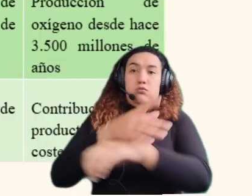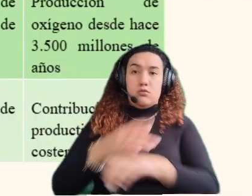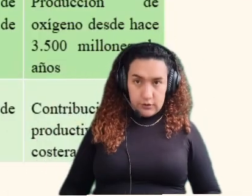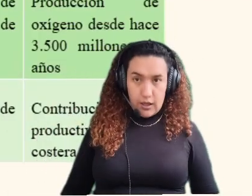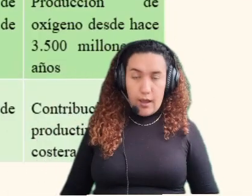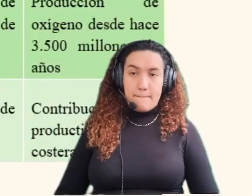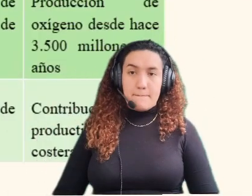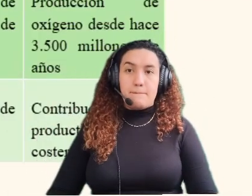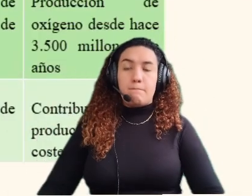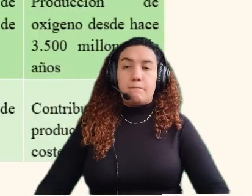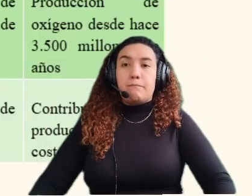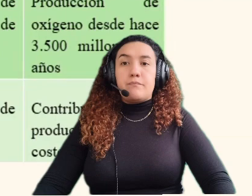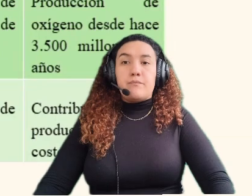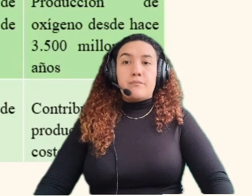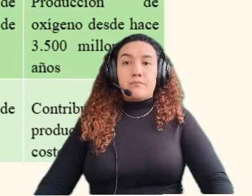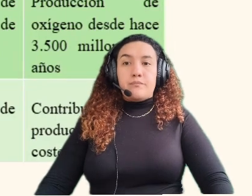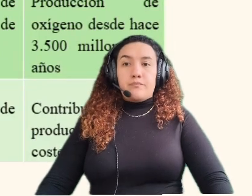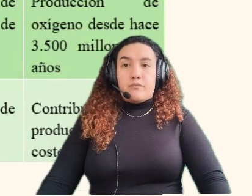Vamos con